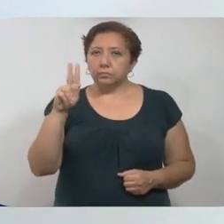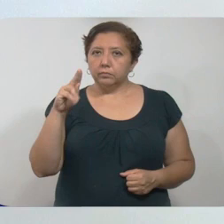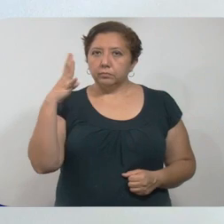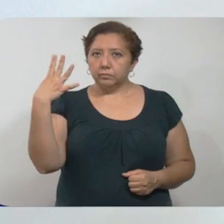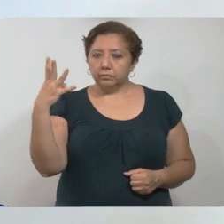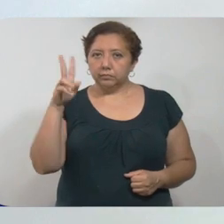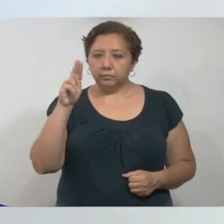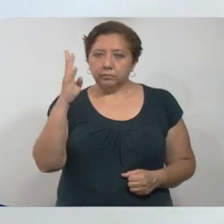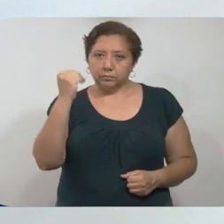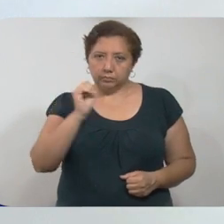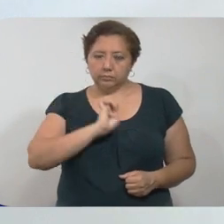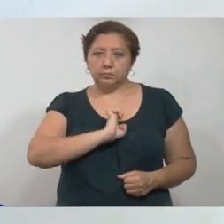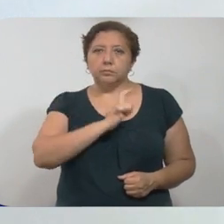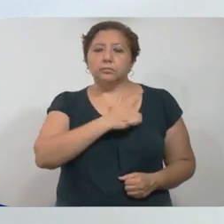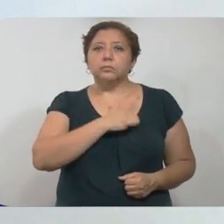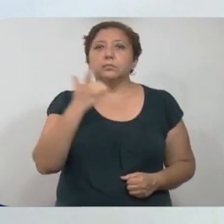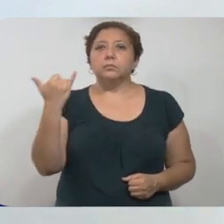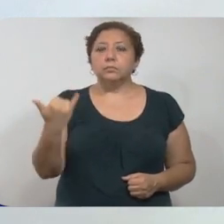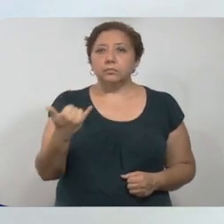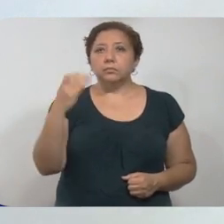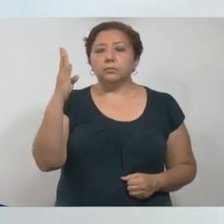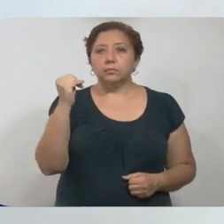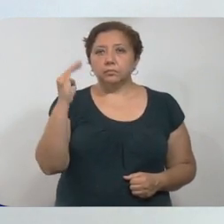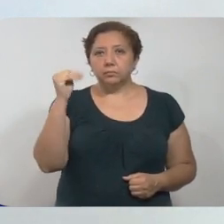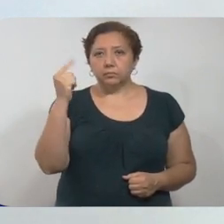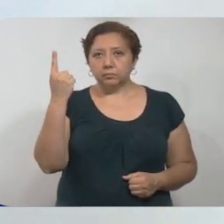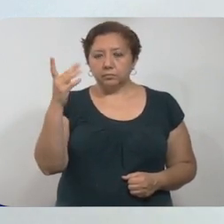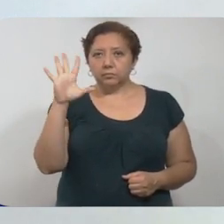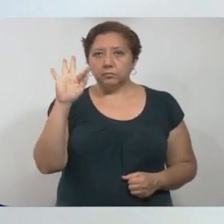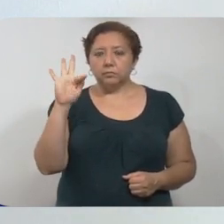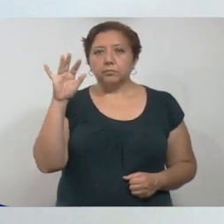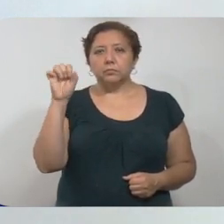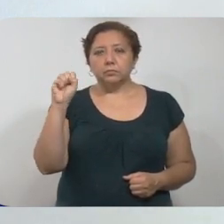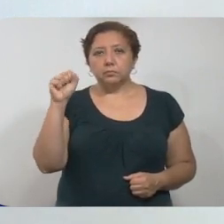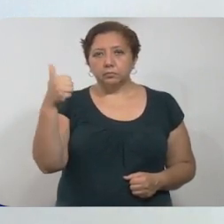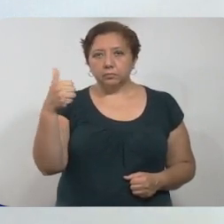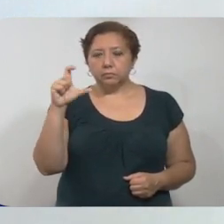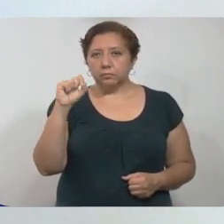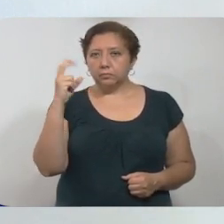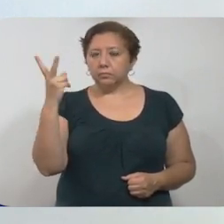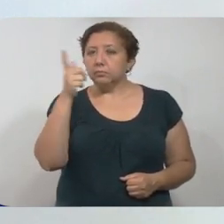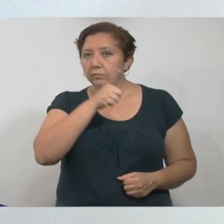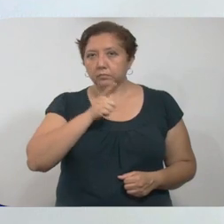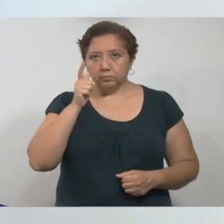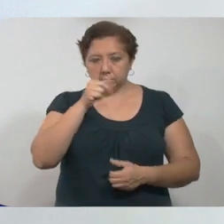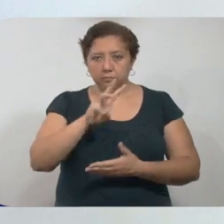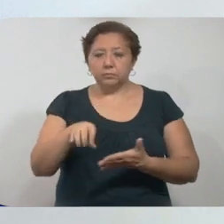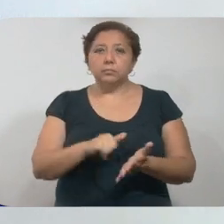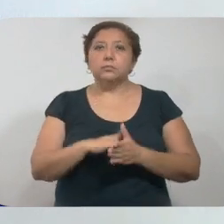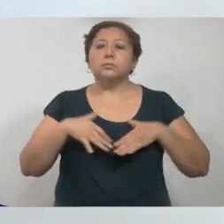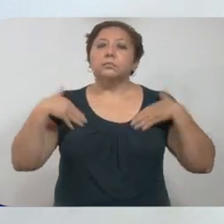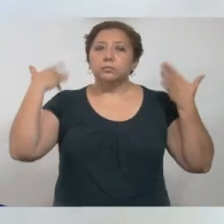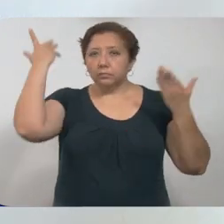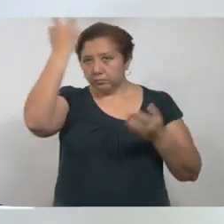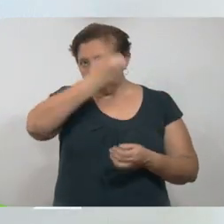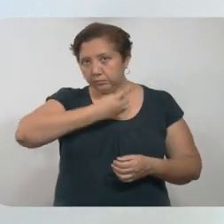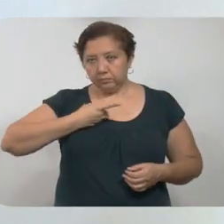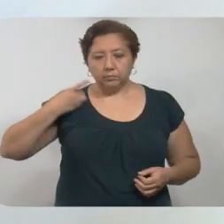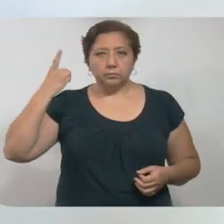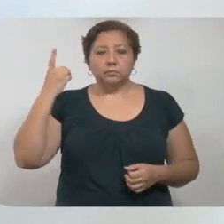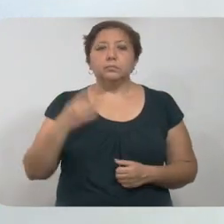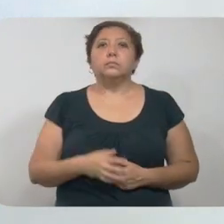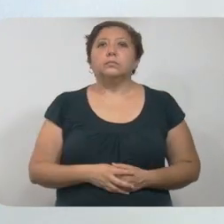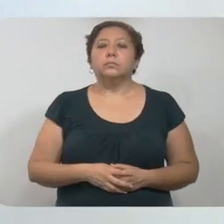9992-008489 en español y 9991-406622 en lengua maya ofrece un diagnóstico